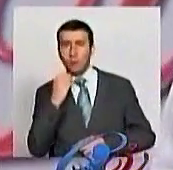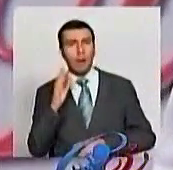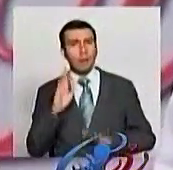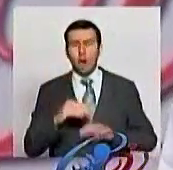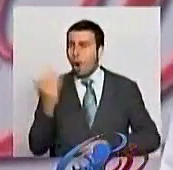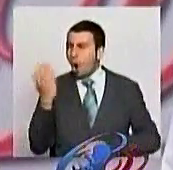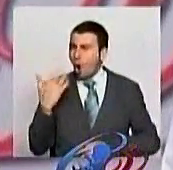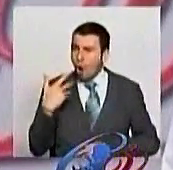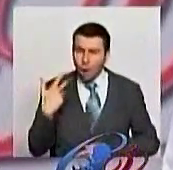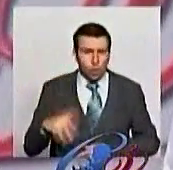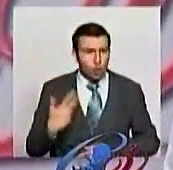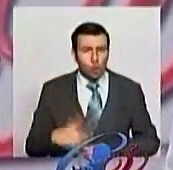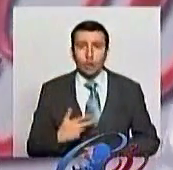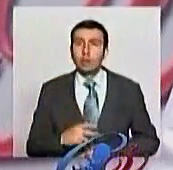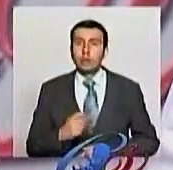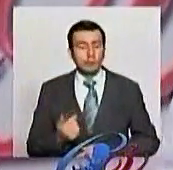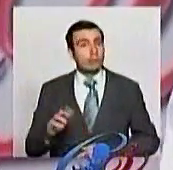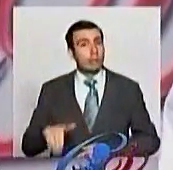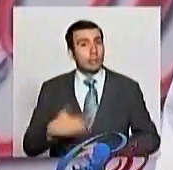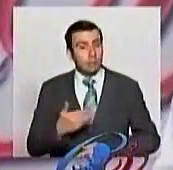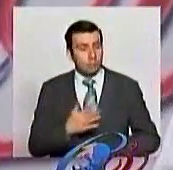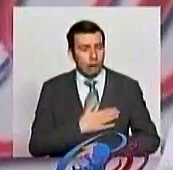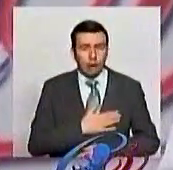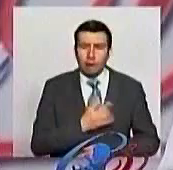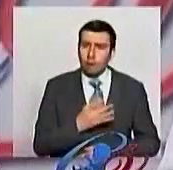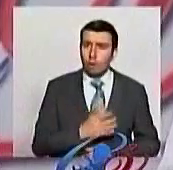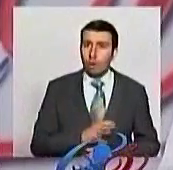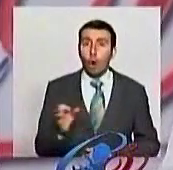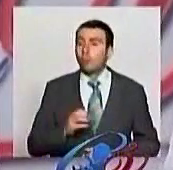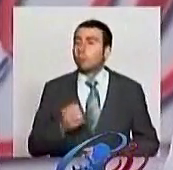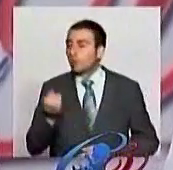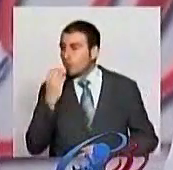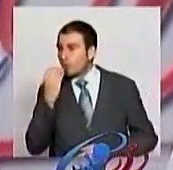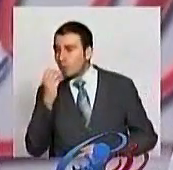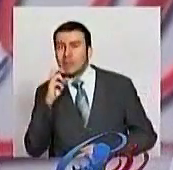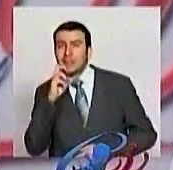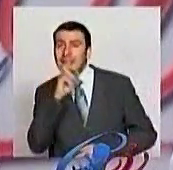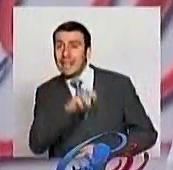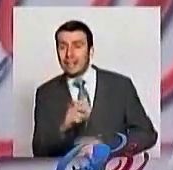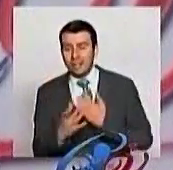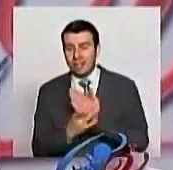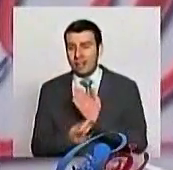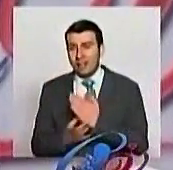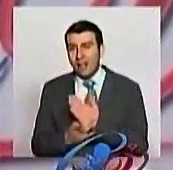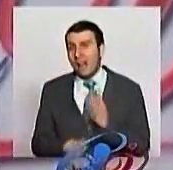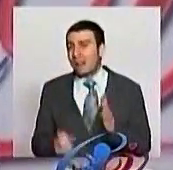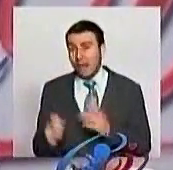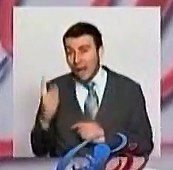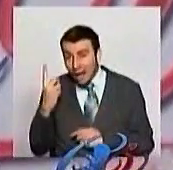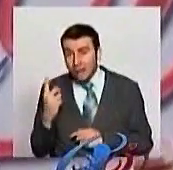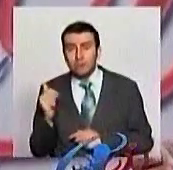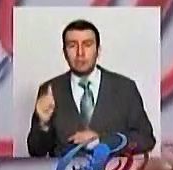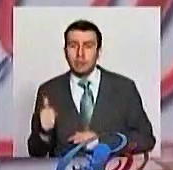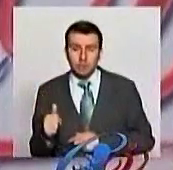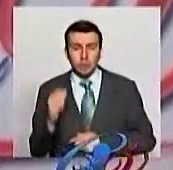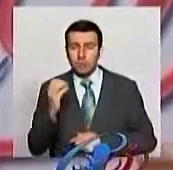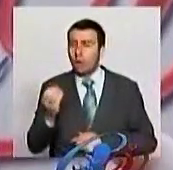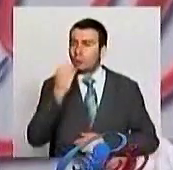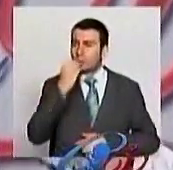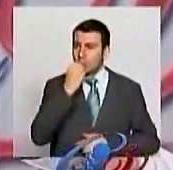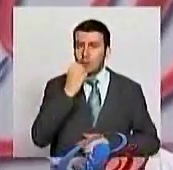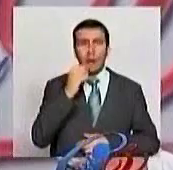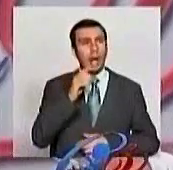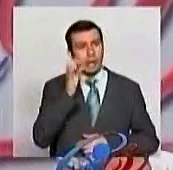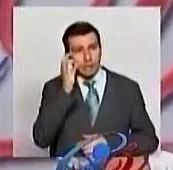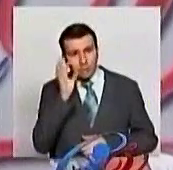picante o después de que como una comida grasa, por ejemplo, fritanga o algo así, uno dice, bueno, este paciente puede